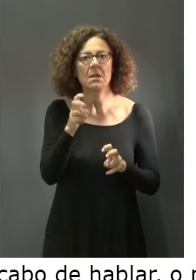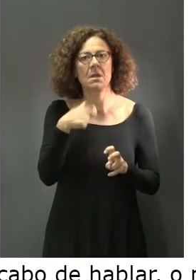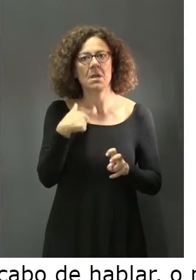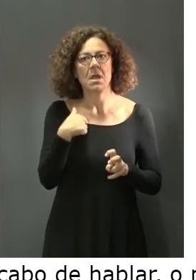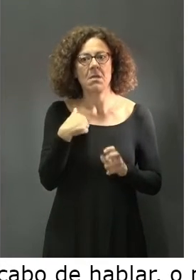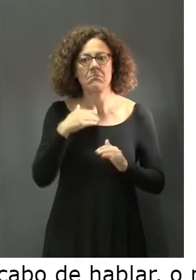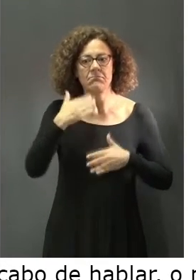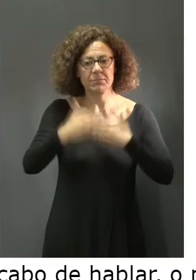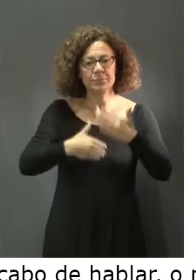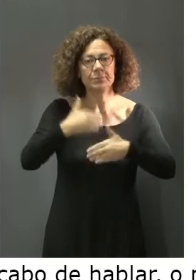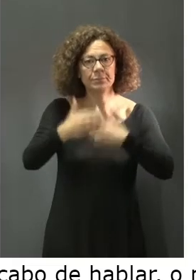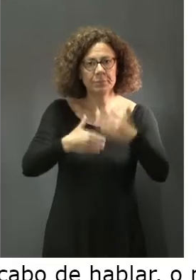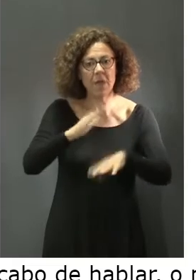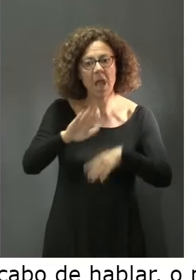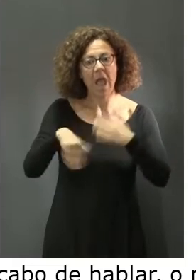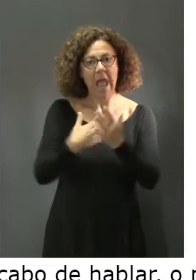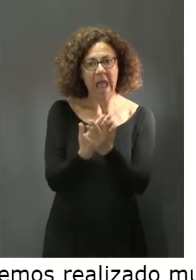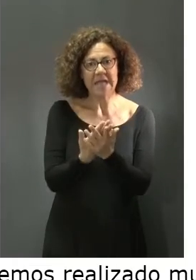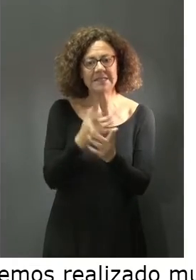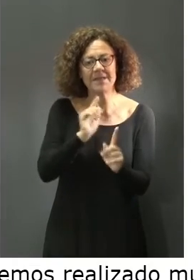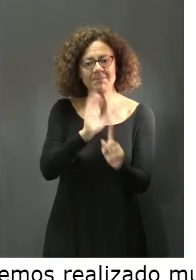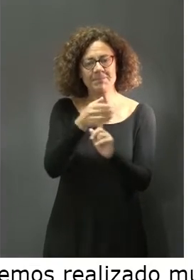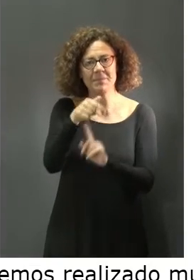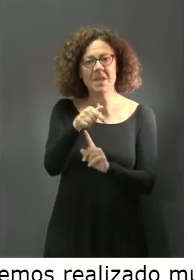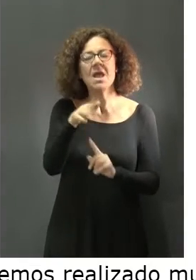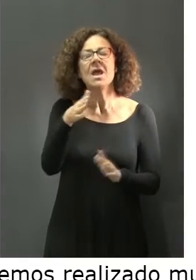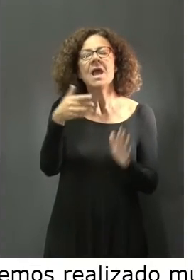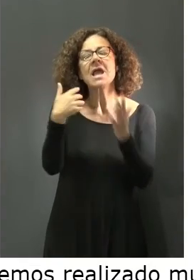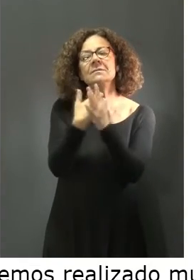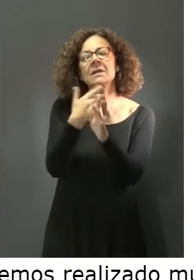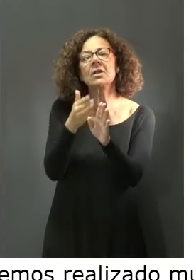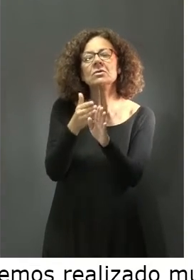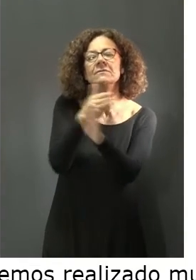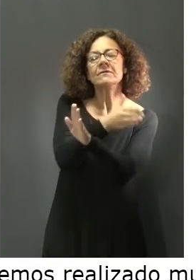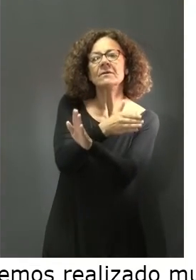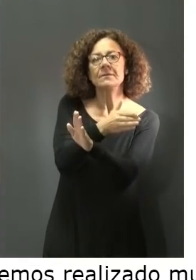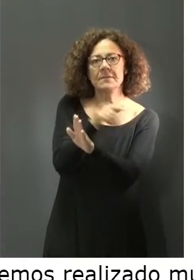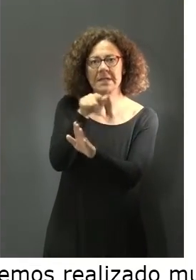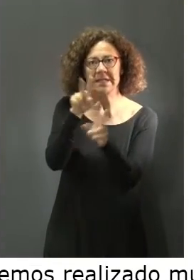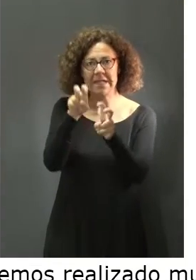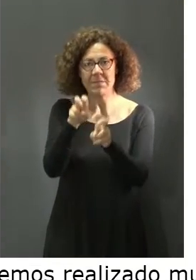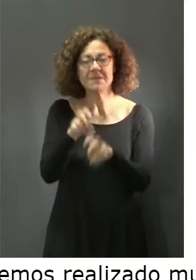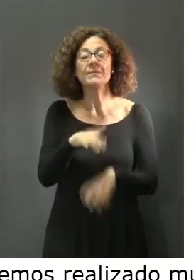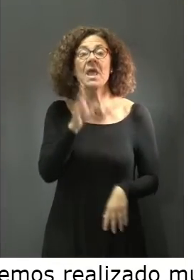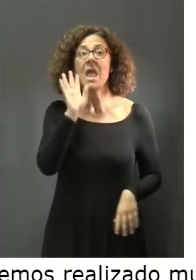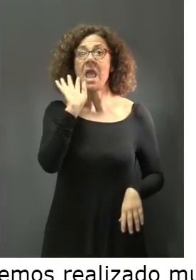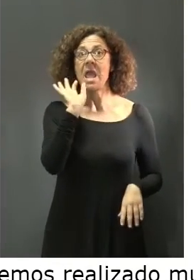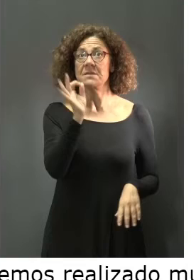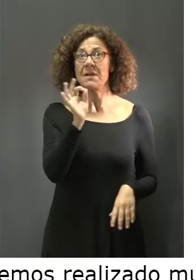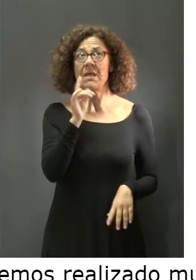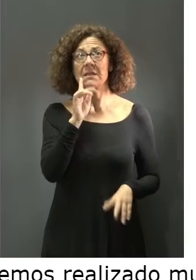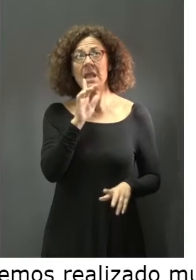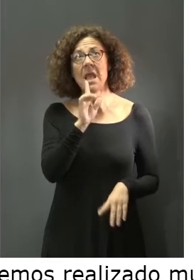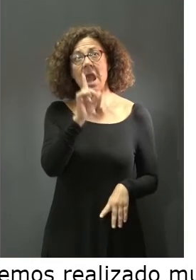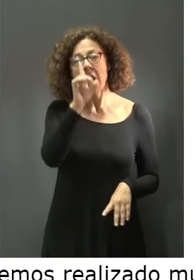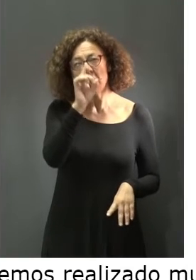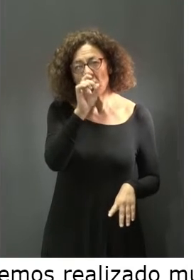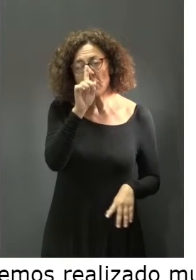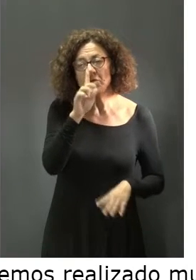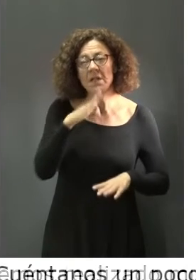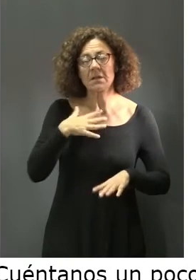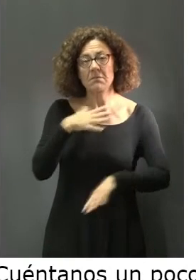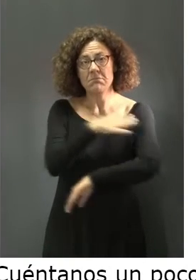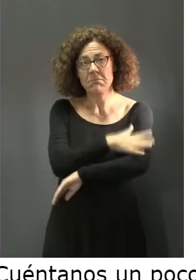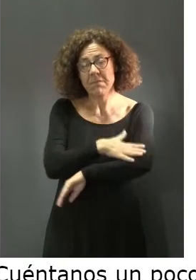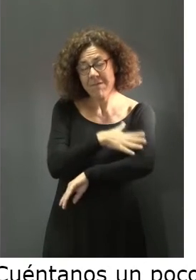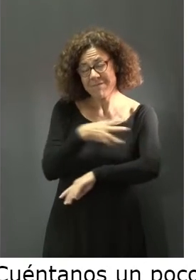poquito hasta esto. Cuéntanos un poco cuáles son tus antecedentes inmediatos en estos temas. Bueno, pues es verdad que solemos asociar al Ministerio Fiscal o